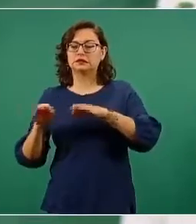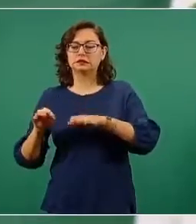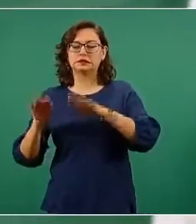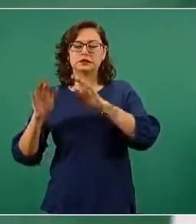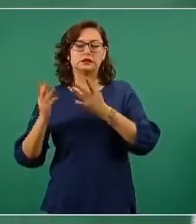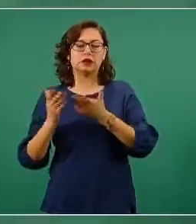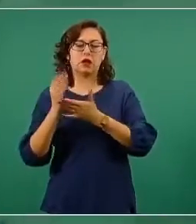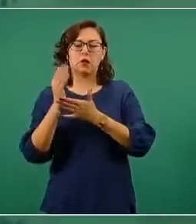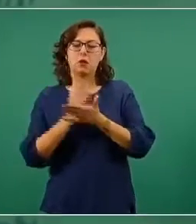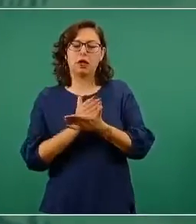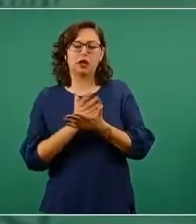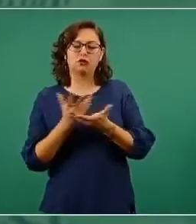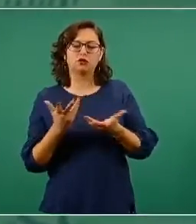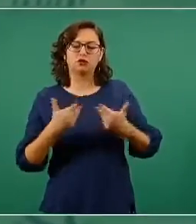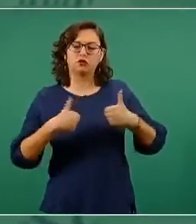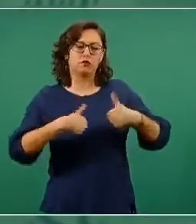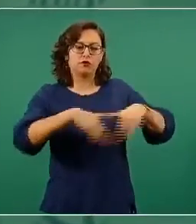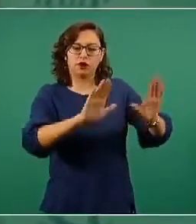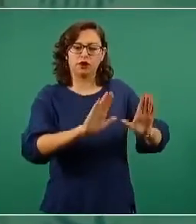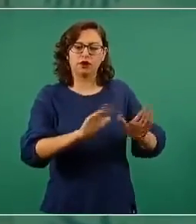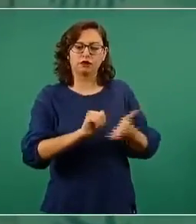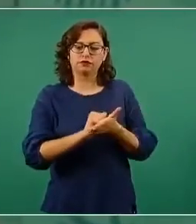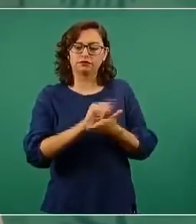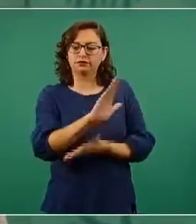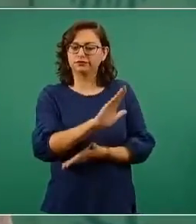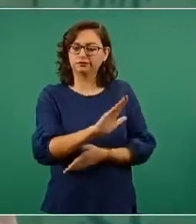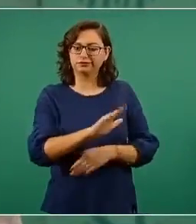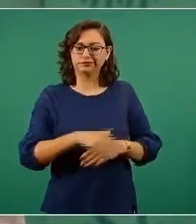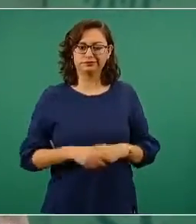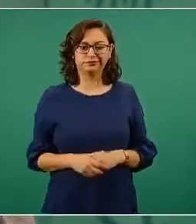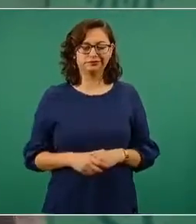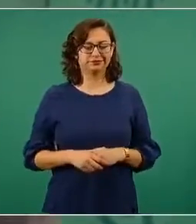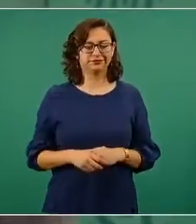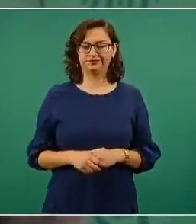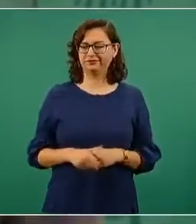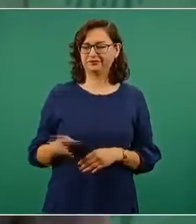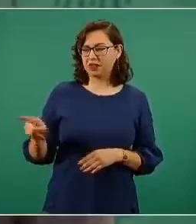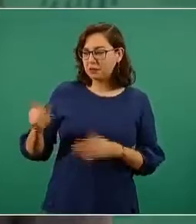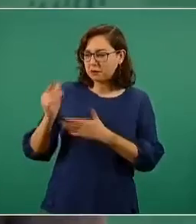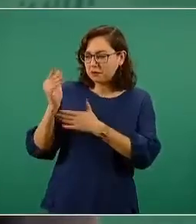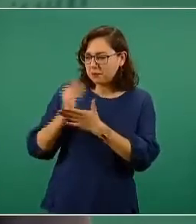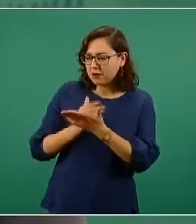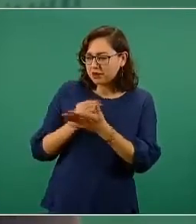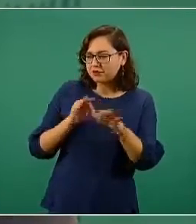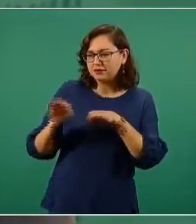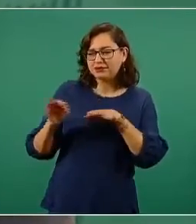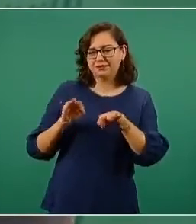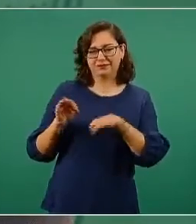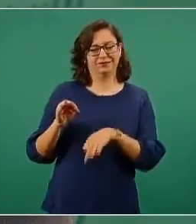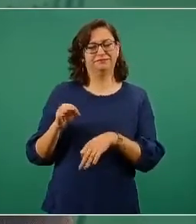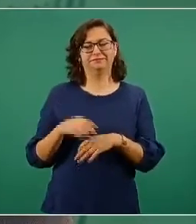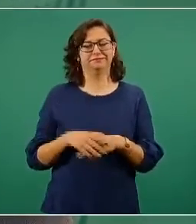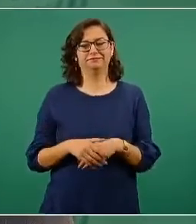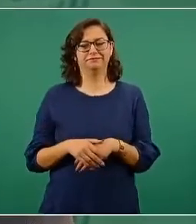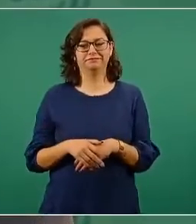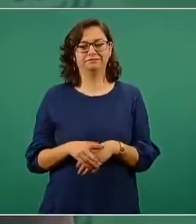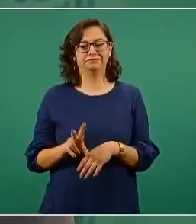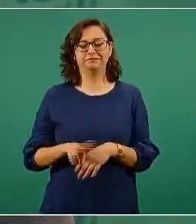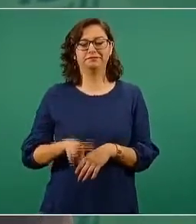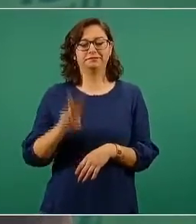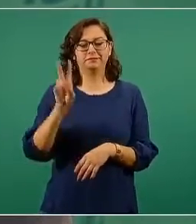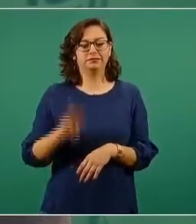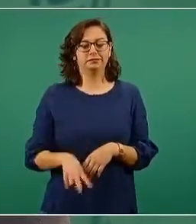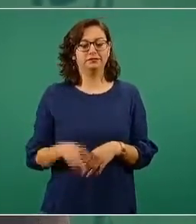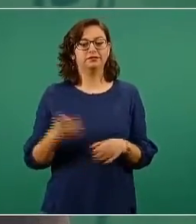el fenómeno, pero lo real es de que se despedía